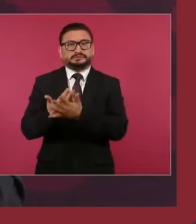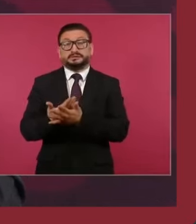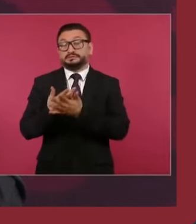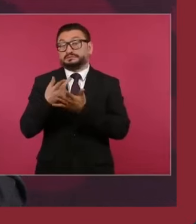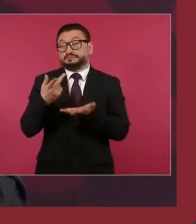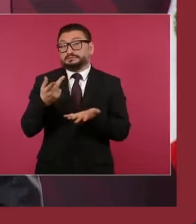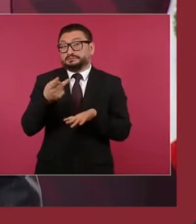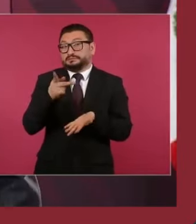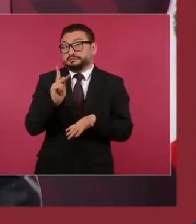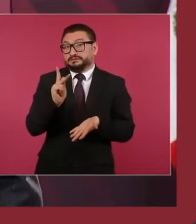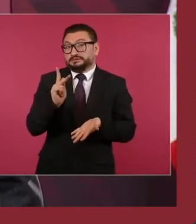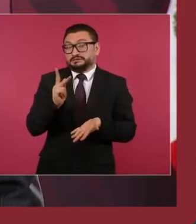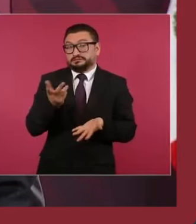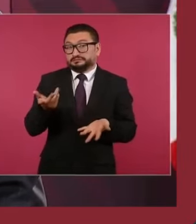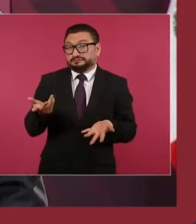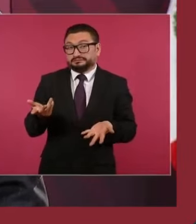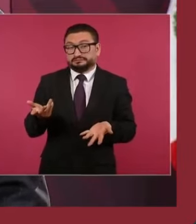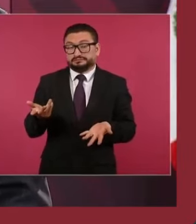pero